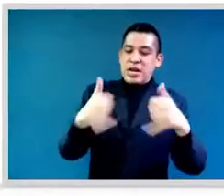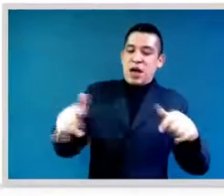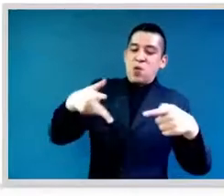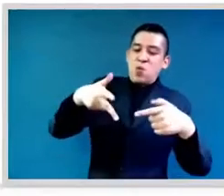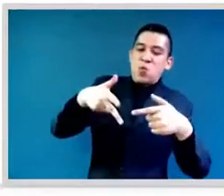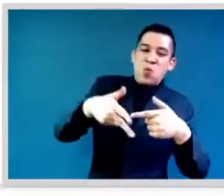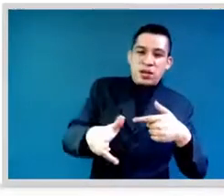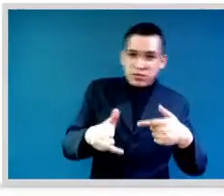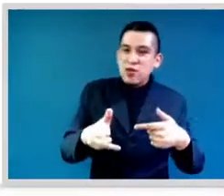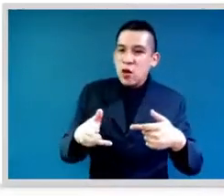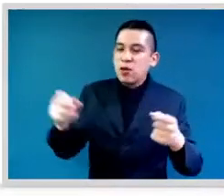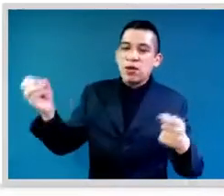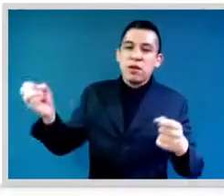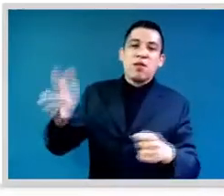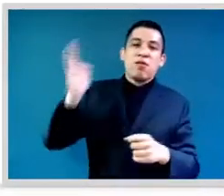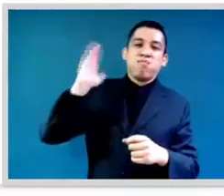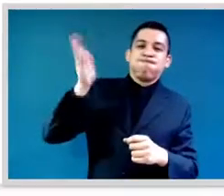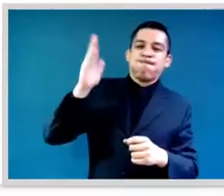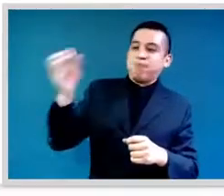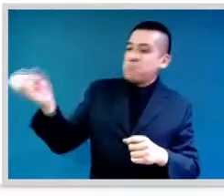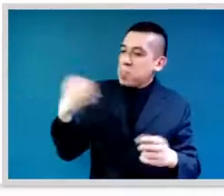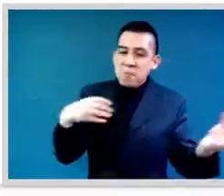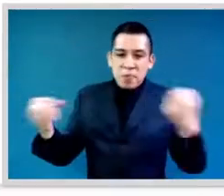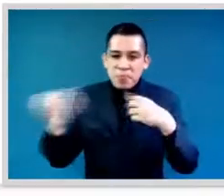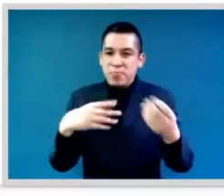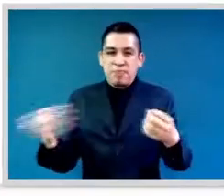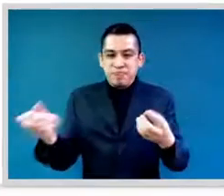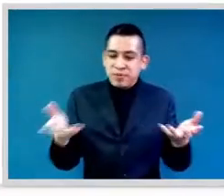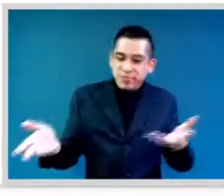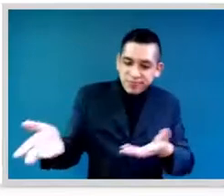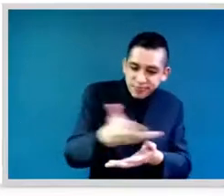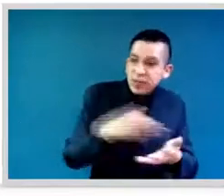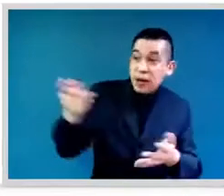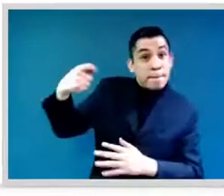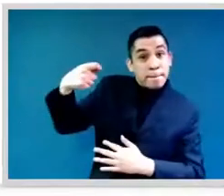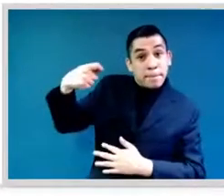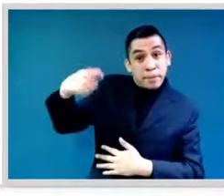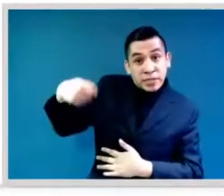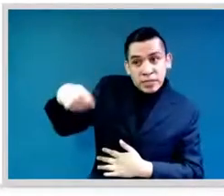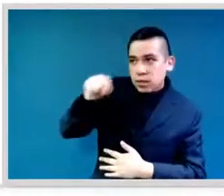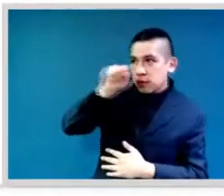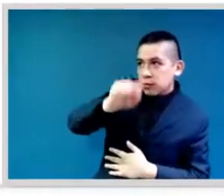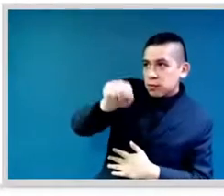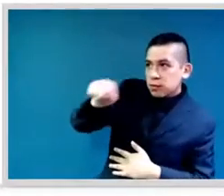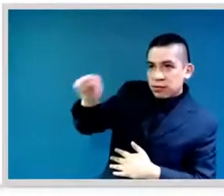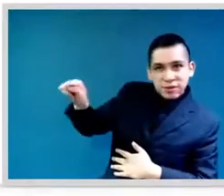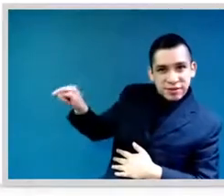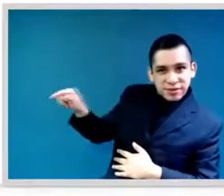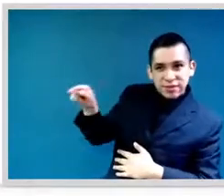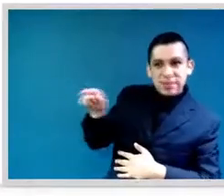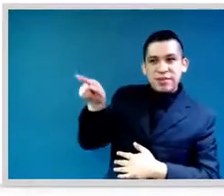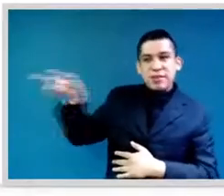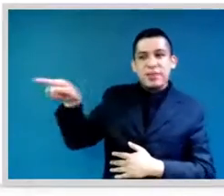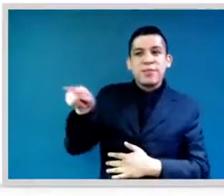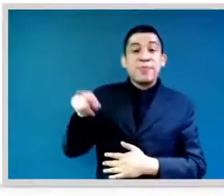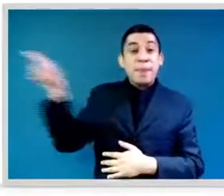tenemos también un gabinete paritario con el señor presidente Andrés Manuel López Obrador por primera vez en